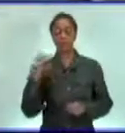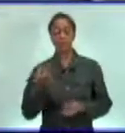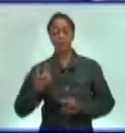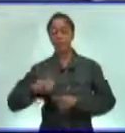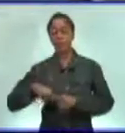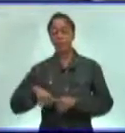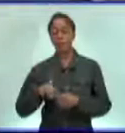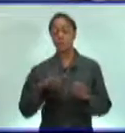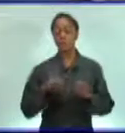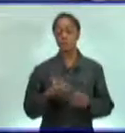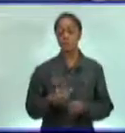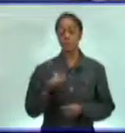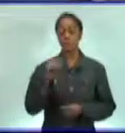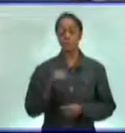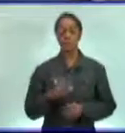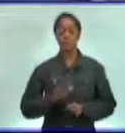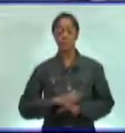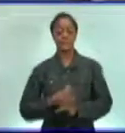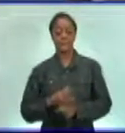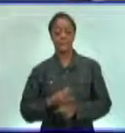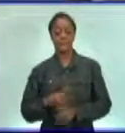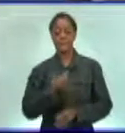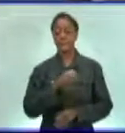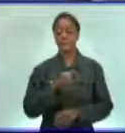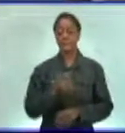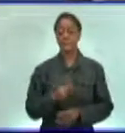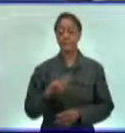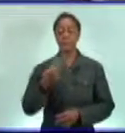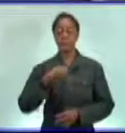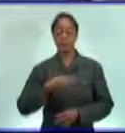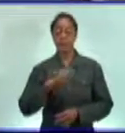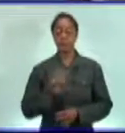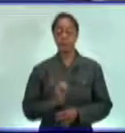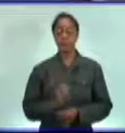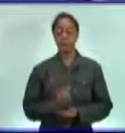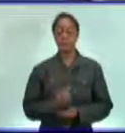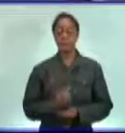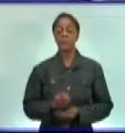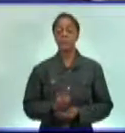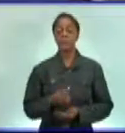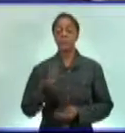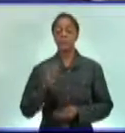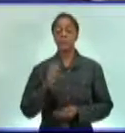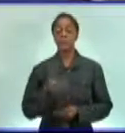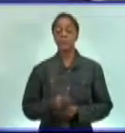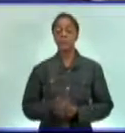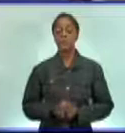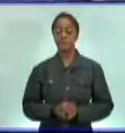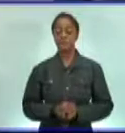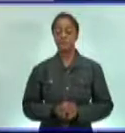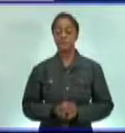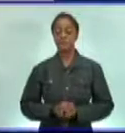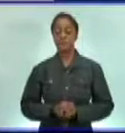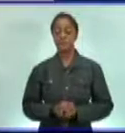otras características que diferencian a la célula procariota y eucariota?